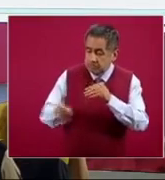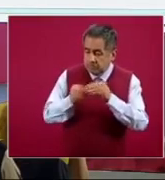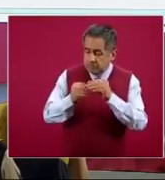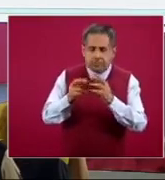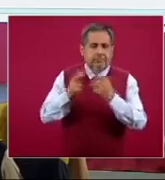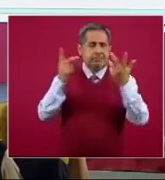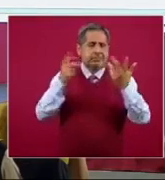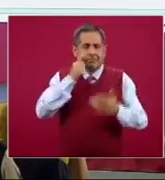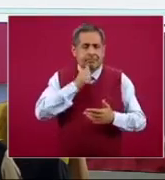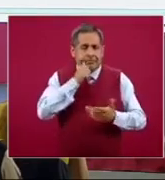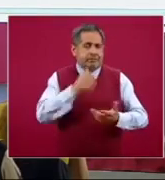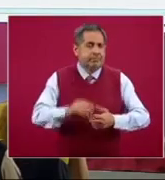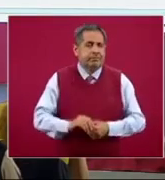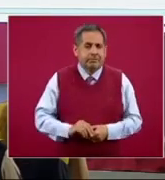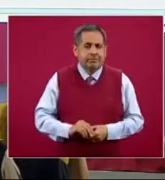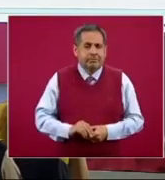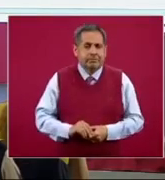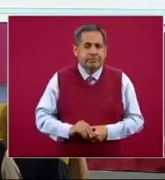récord.